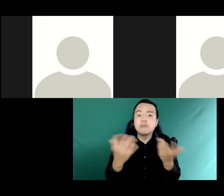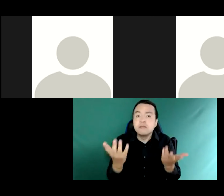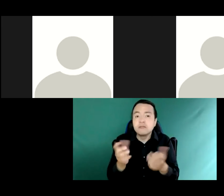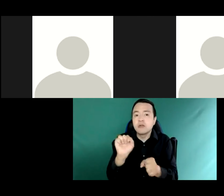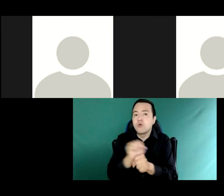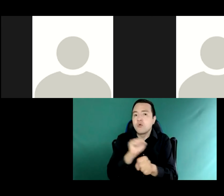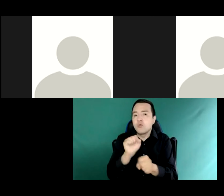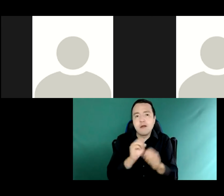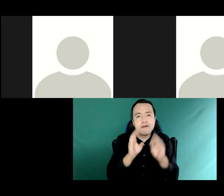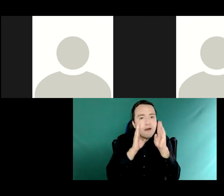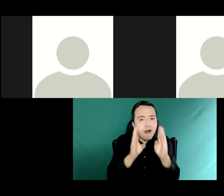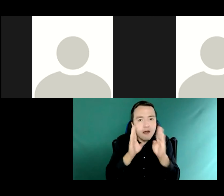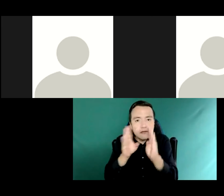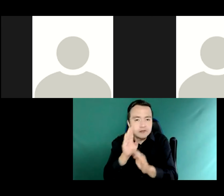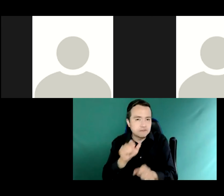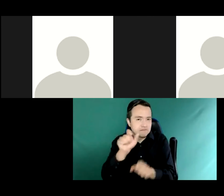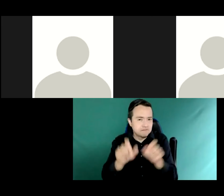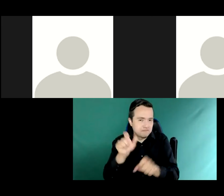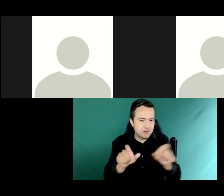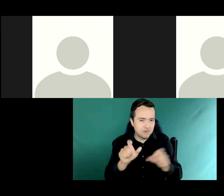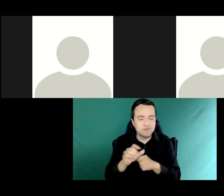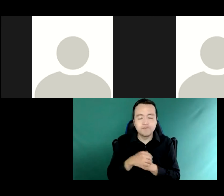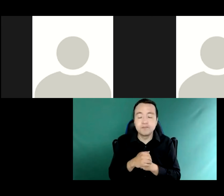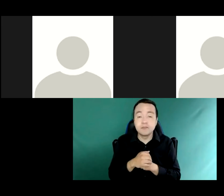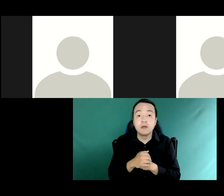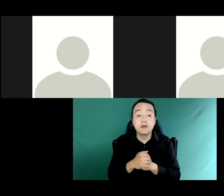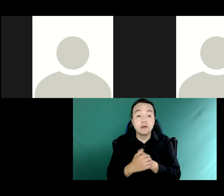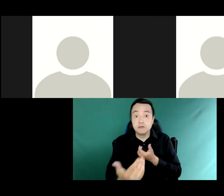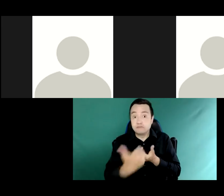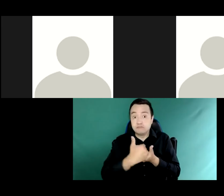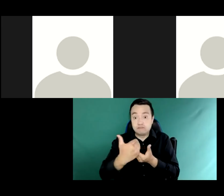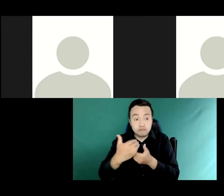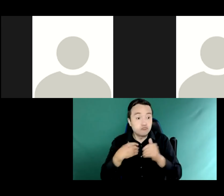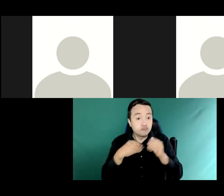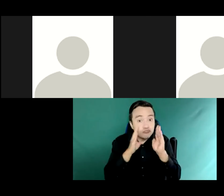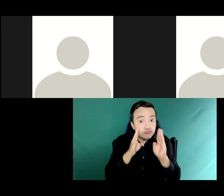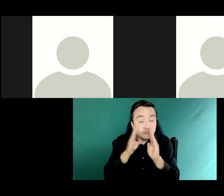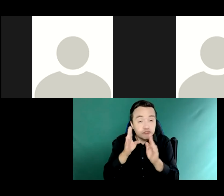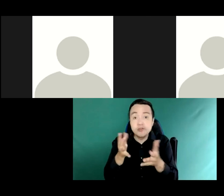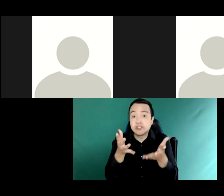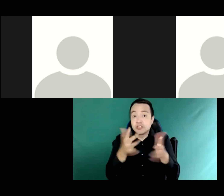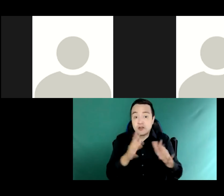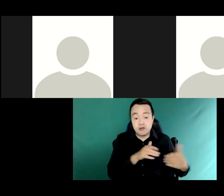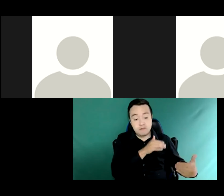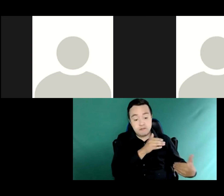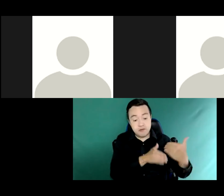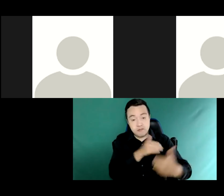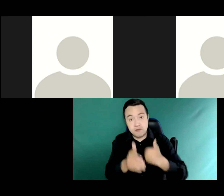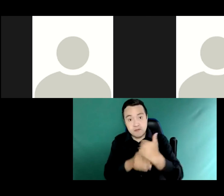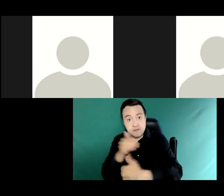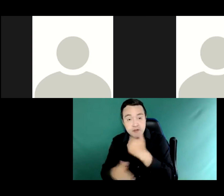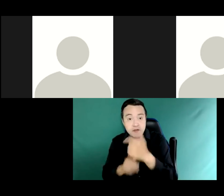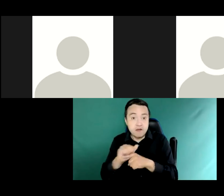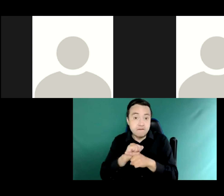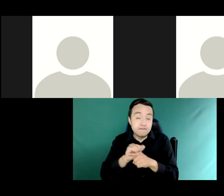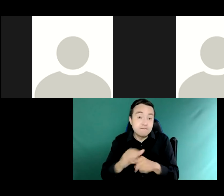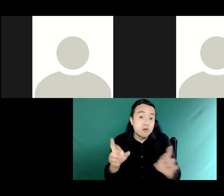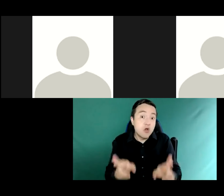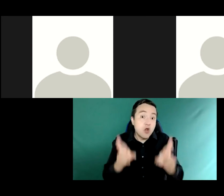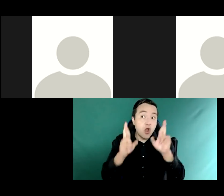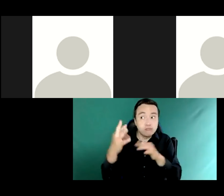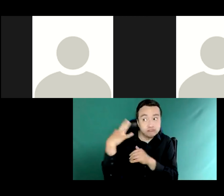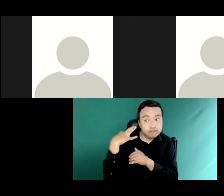Bueno, y después de este proceso, al finalizar la práctica, espero que alguna empresa requiera de mis